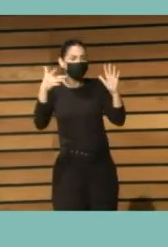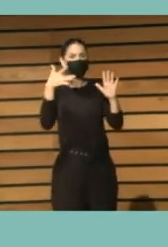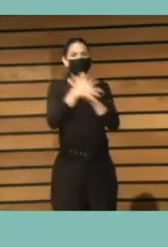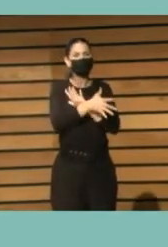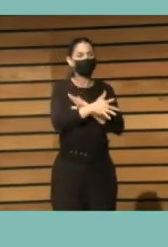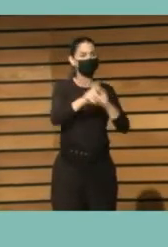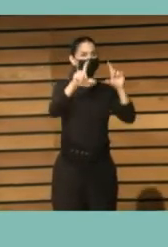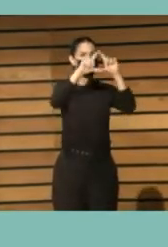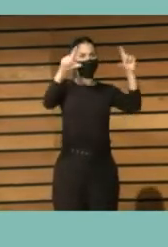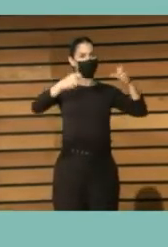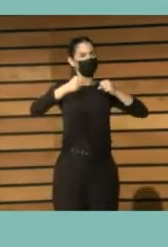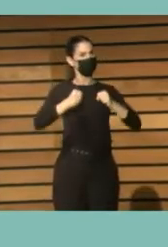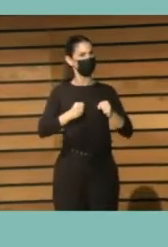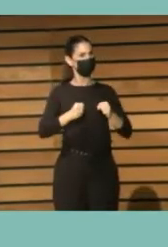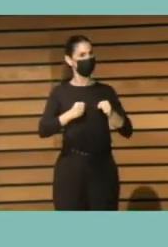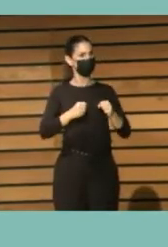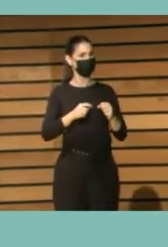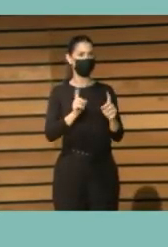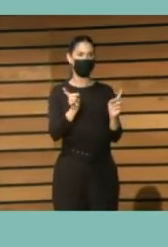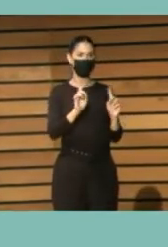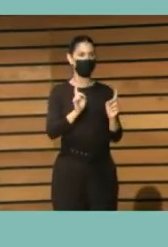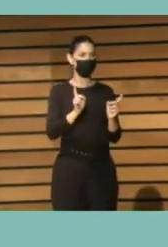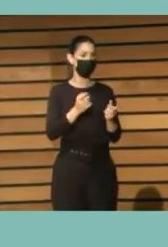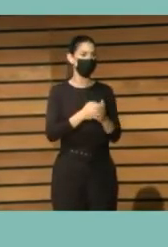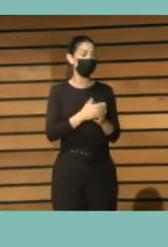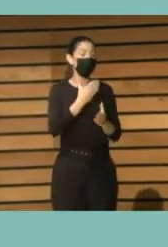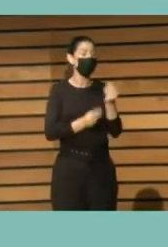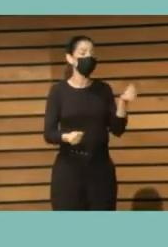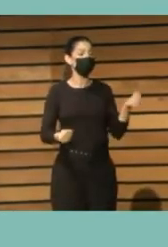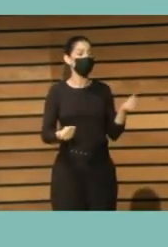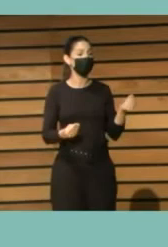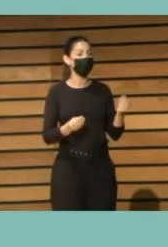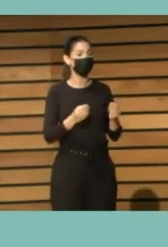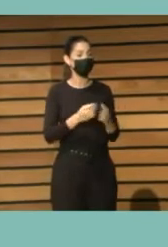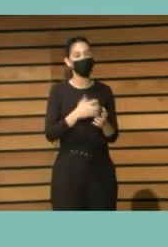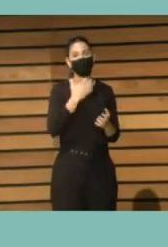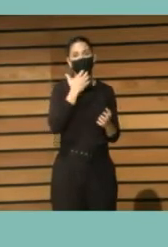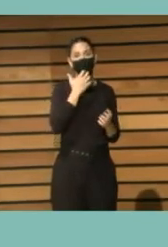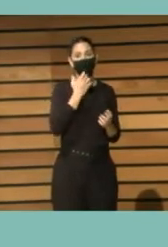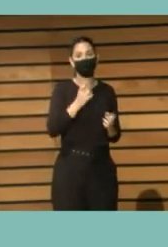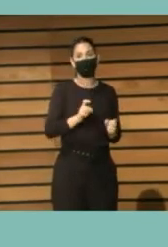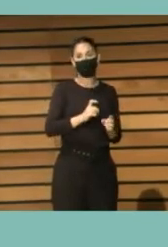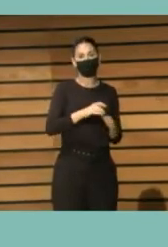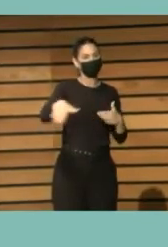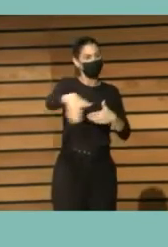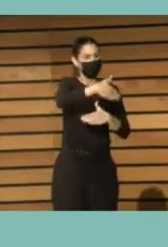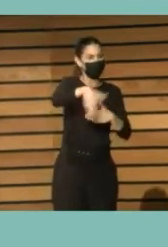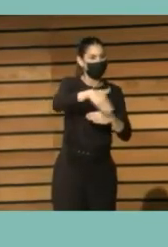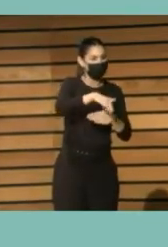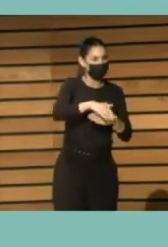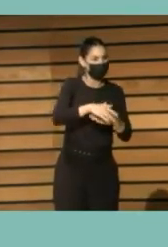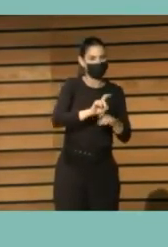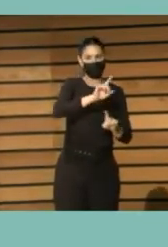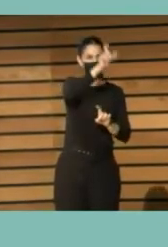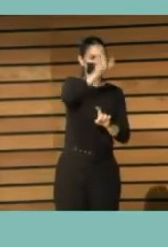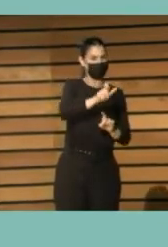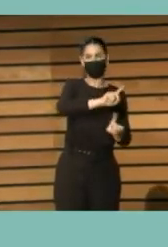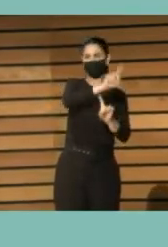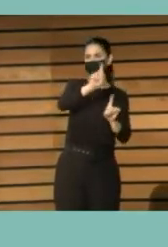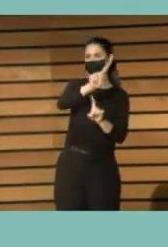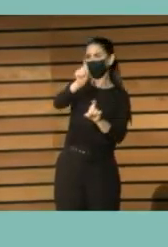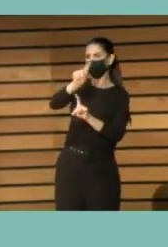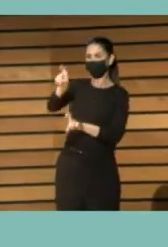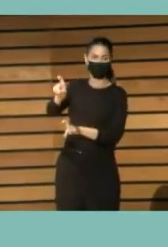¿no? Pues eso pues nos fallaba. Y, de hecho, si preguntamos en la calle qué es la biblioteca, es que incluso casi hasta en